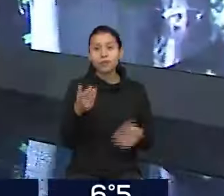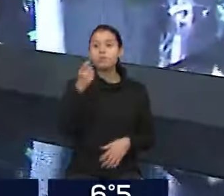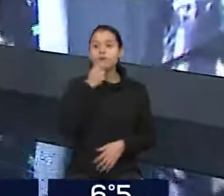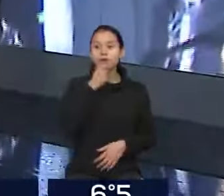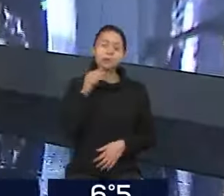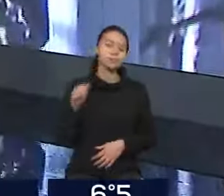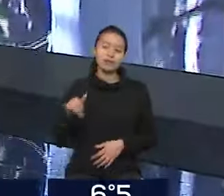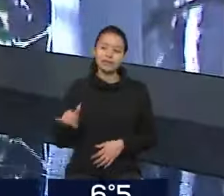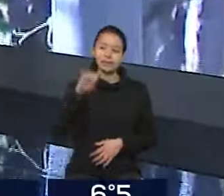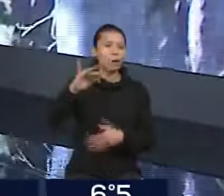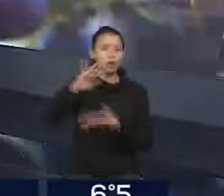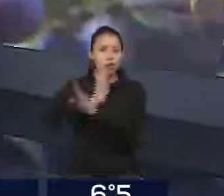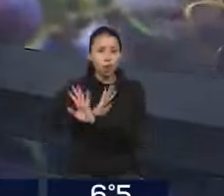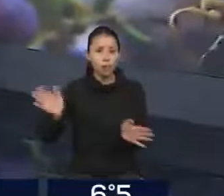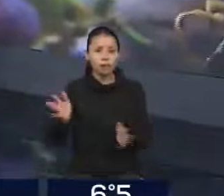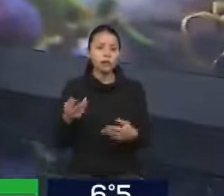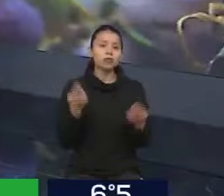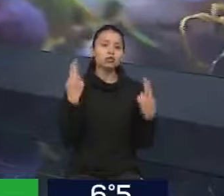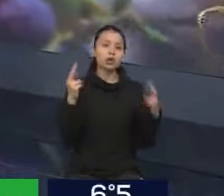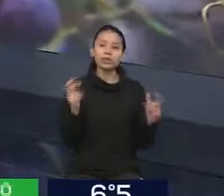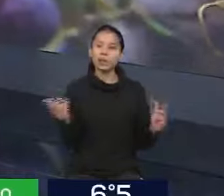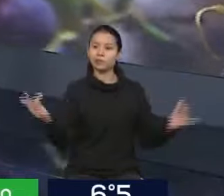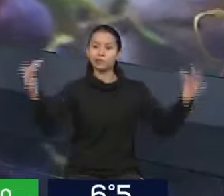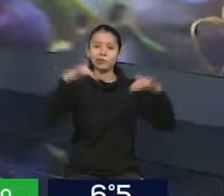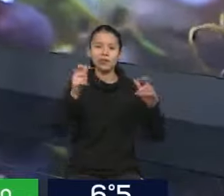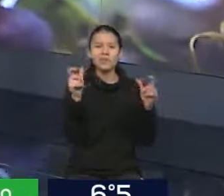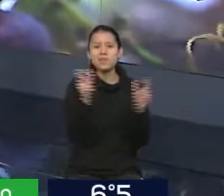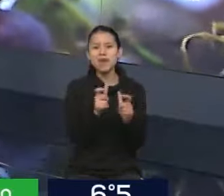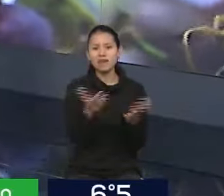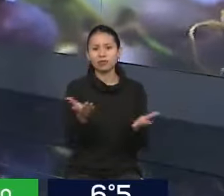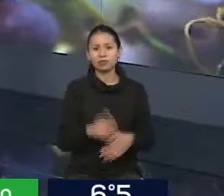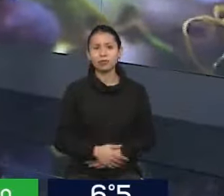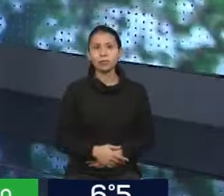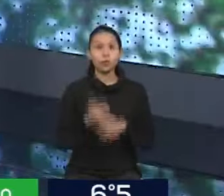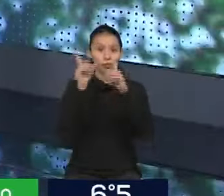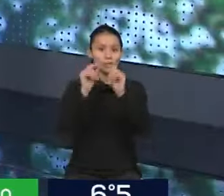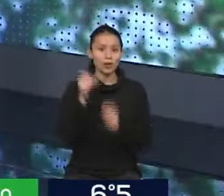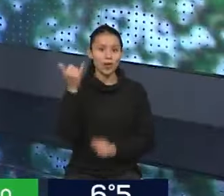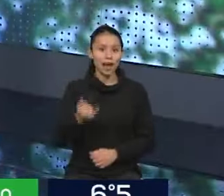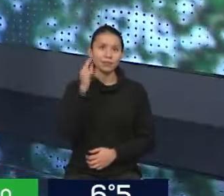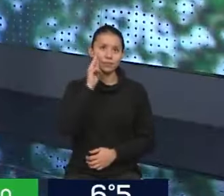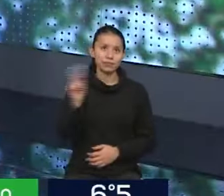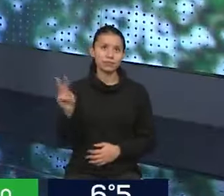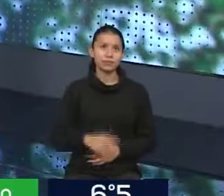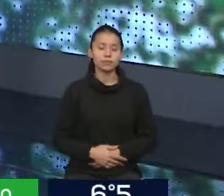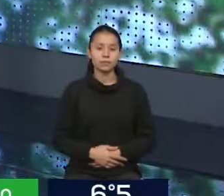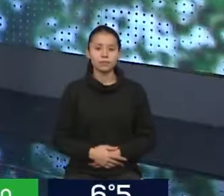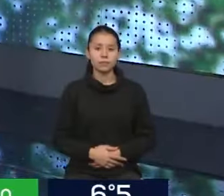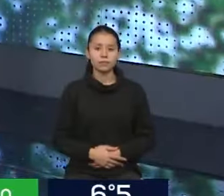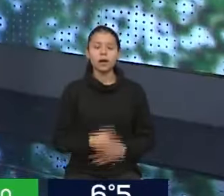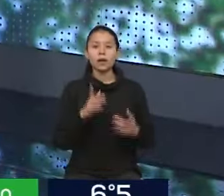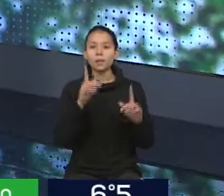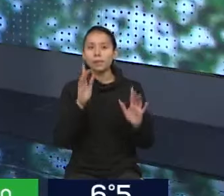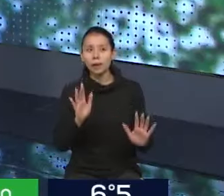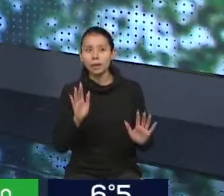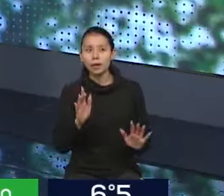llegada de turistas al sur de la provincia. Pero estos son los números, y ahora te los vamos a mostrar. Mirá, en Córdoba, en las sierras cordobesas, ¿cuántas